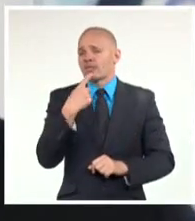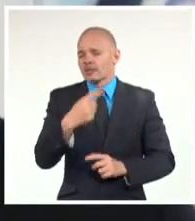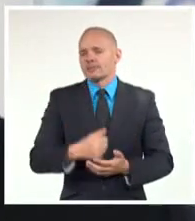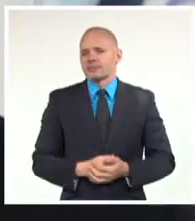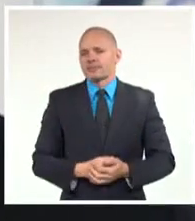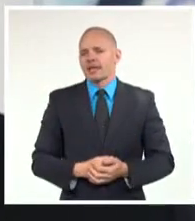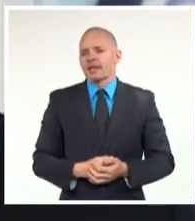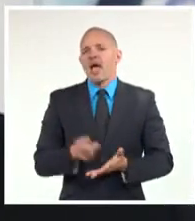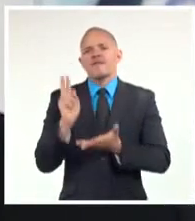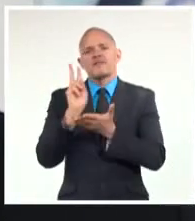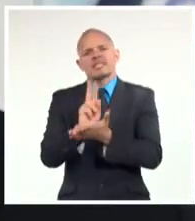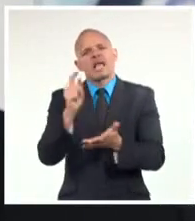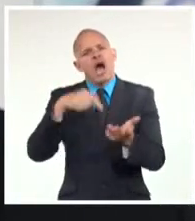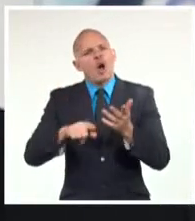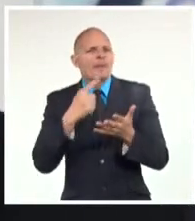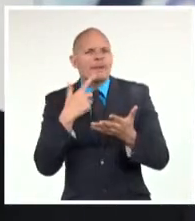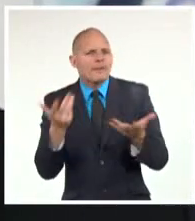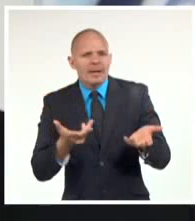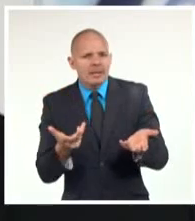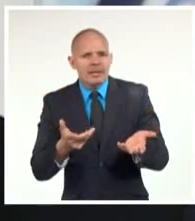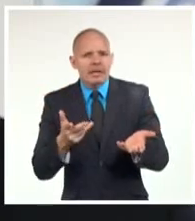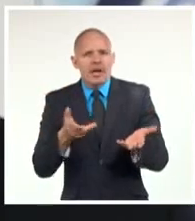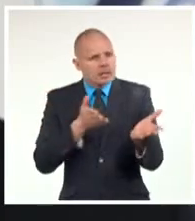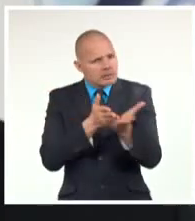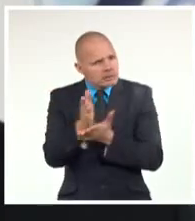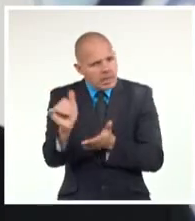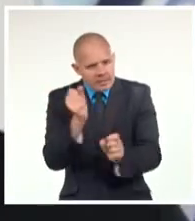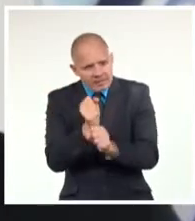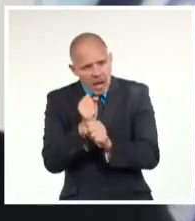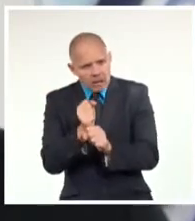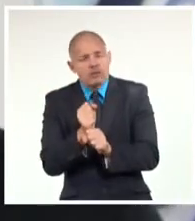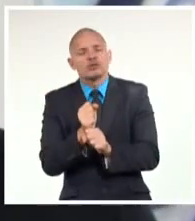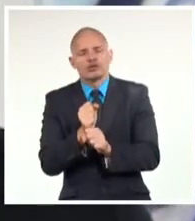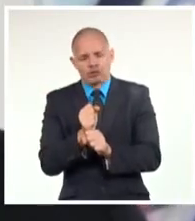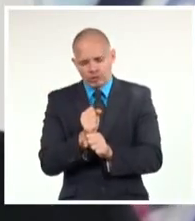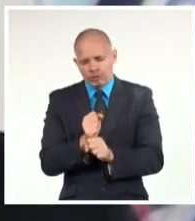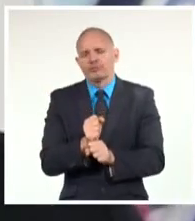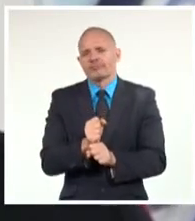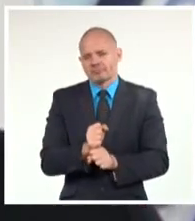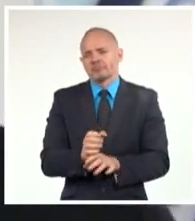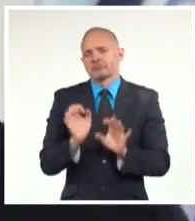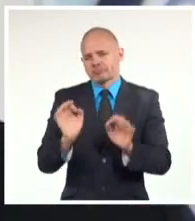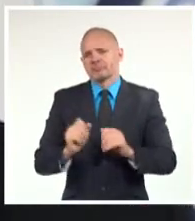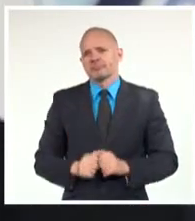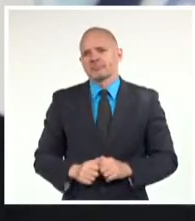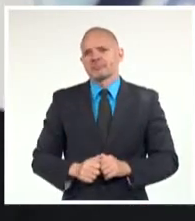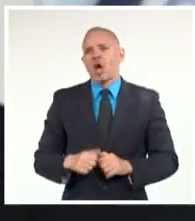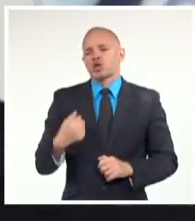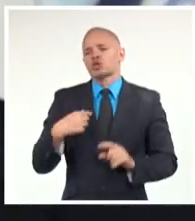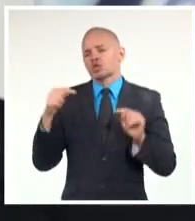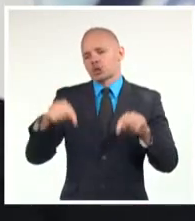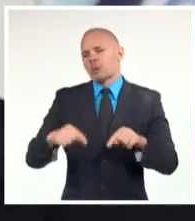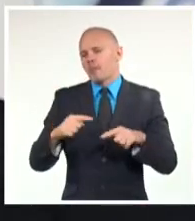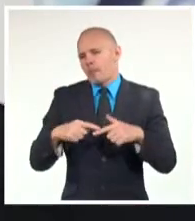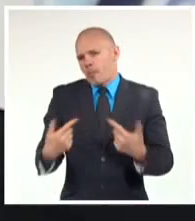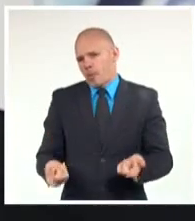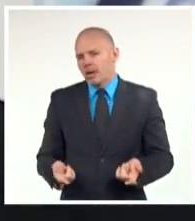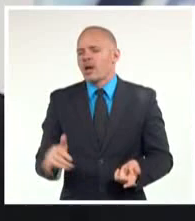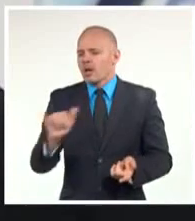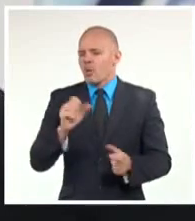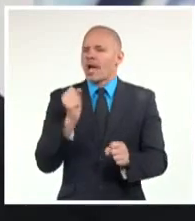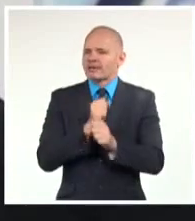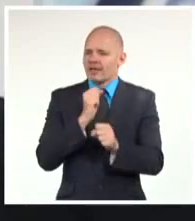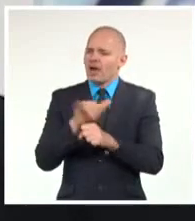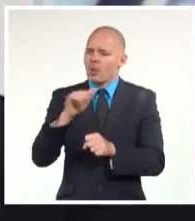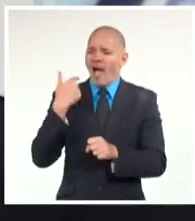es para darle continuidad a la anterior. Exactamente, exactamente. Su motivo aquí es para continuar con los temas tratados la vez